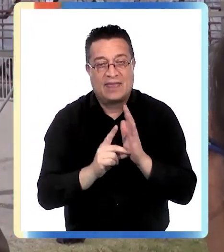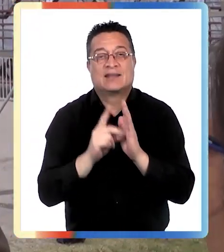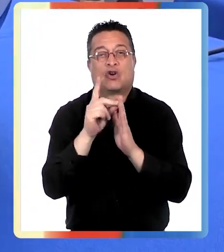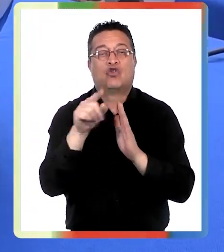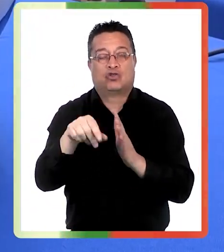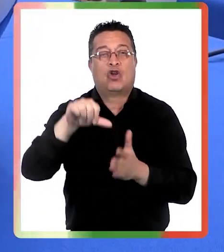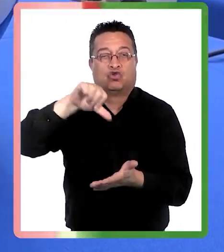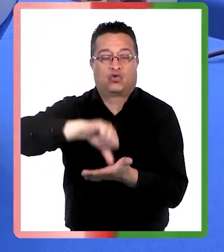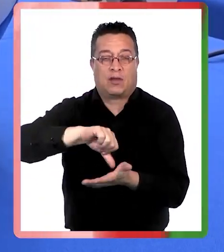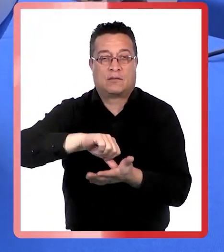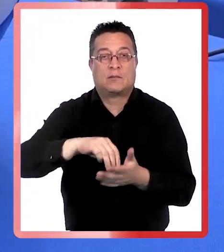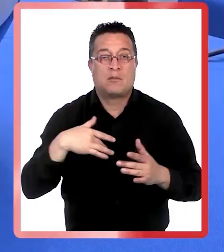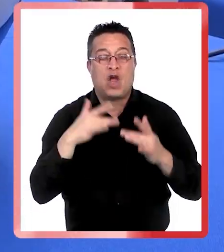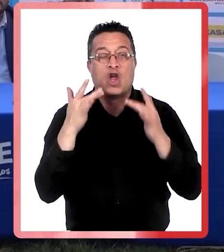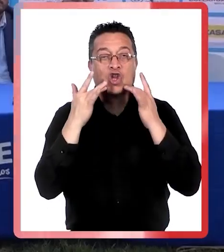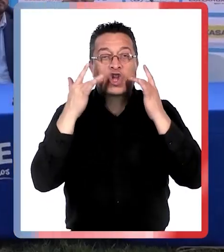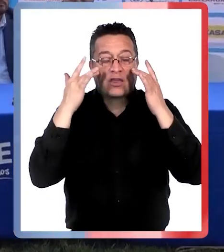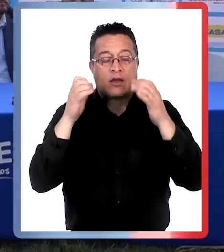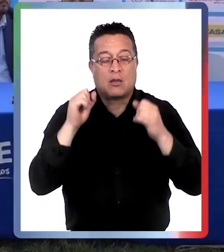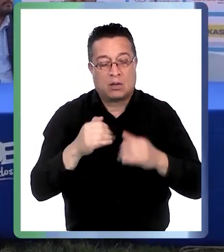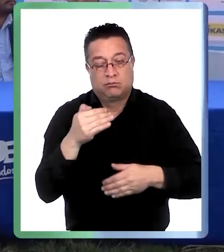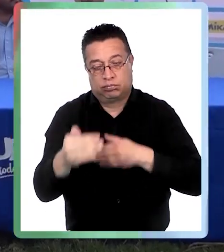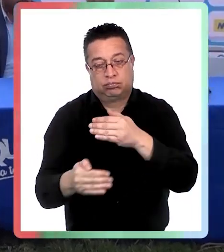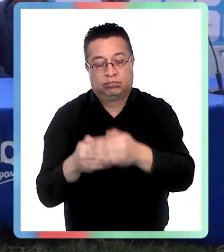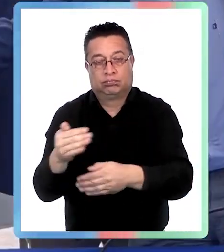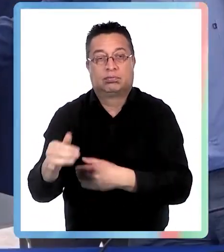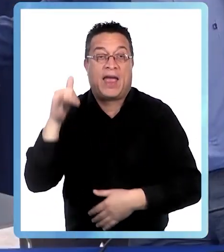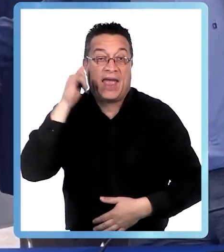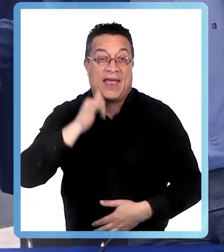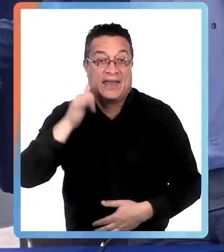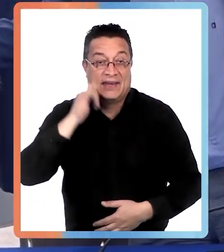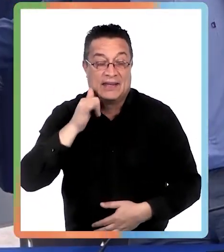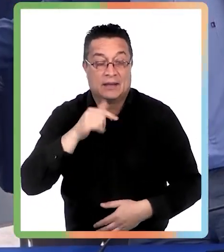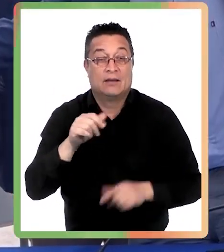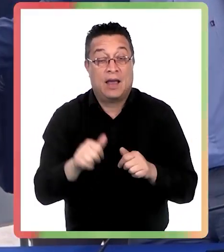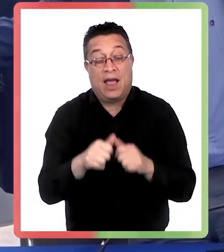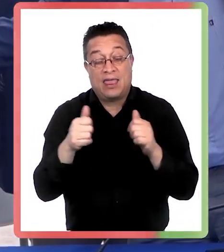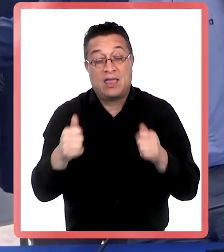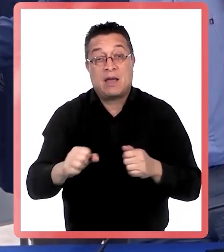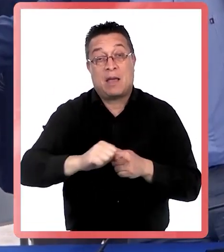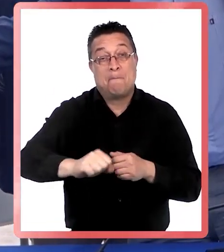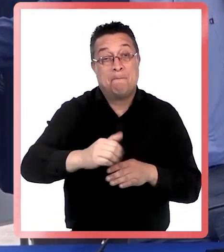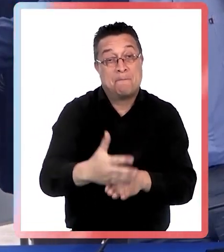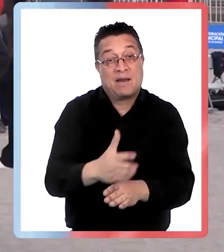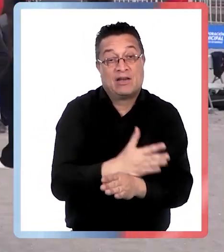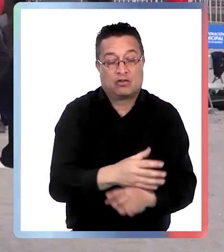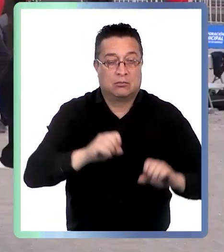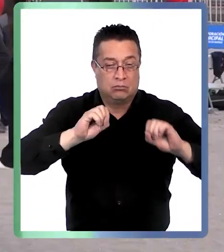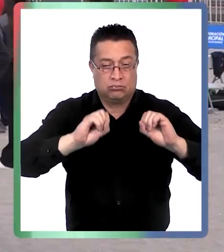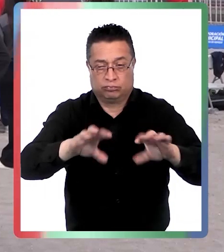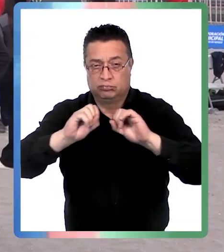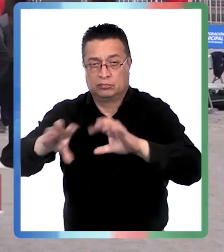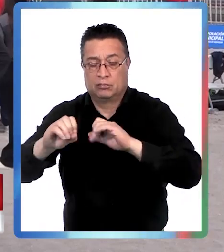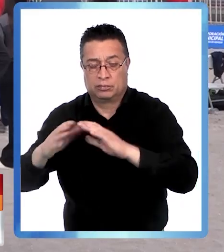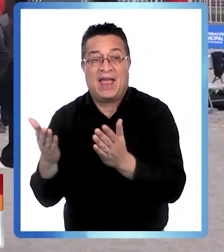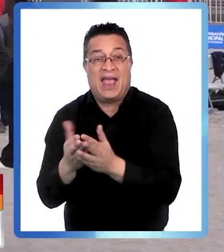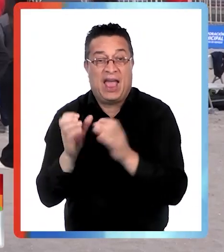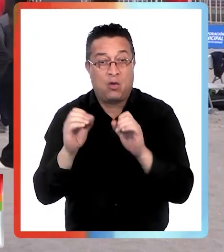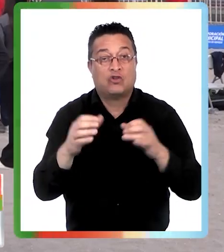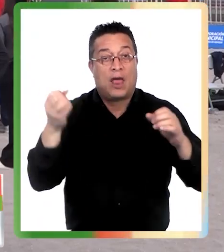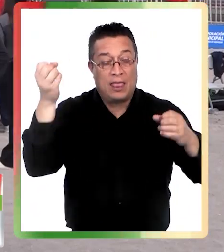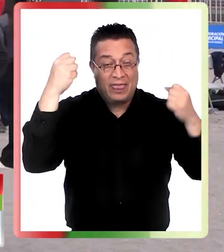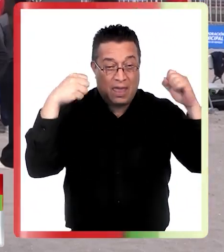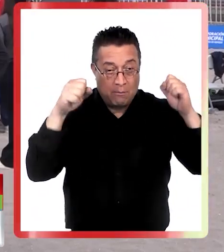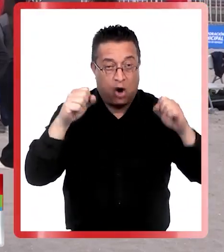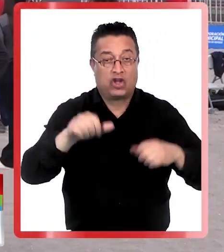de nuestra ciudad muy contento de seguir posicionando a iquique porque esto esto además de ser prevención de ser formación en educación y deporte